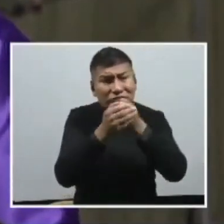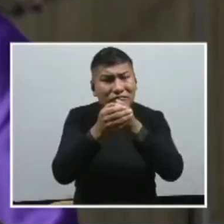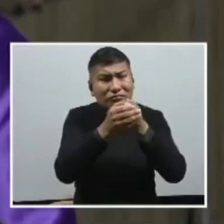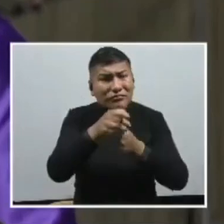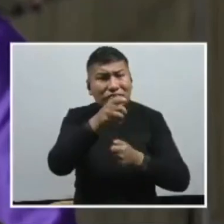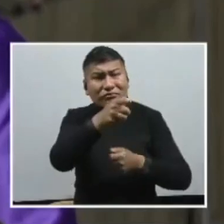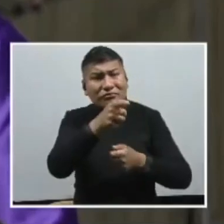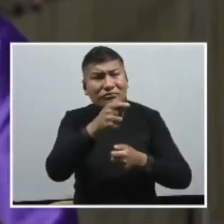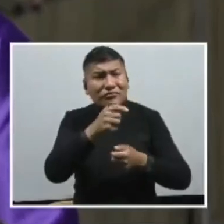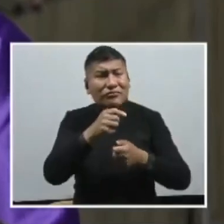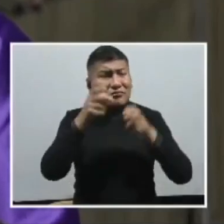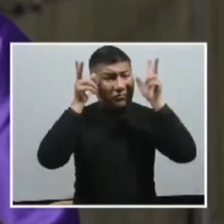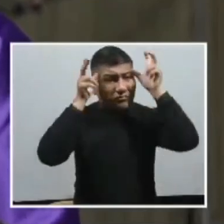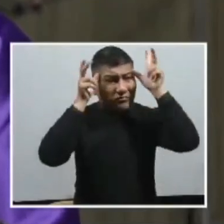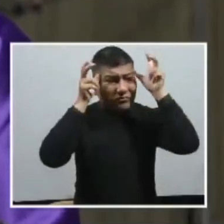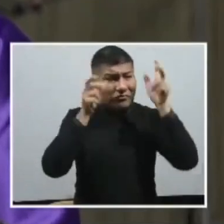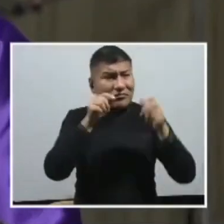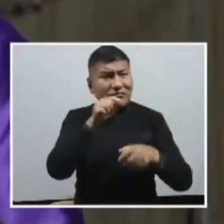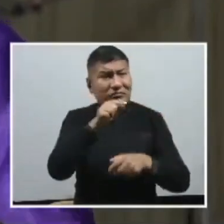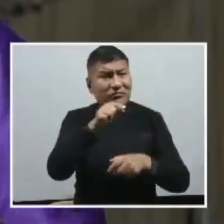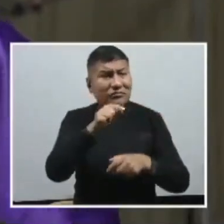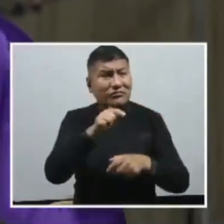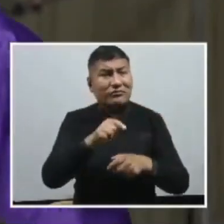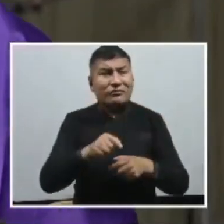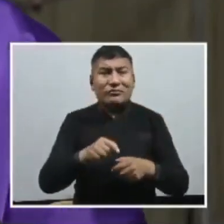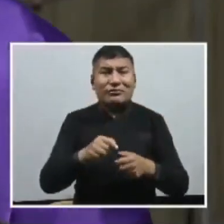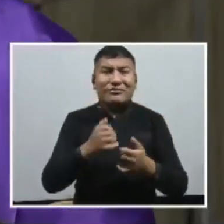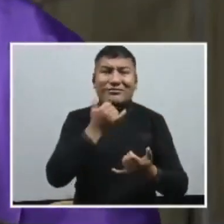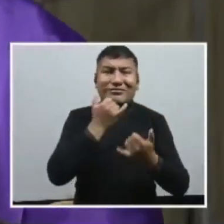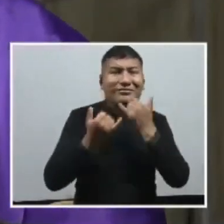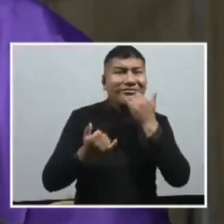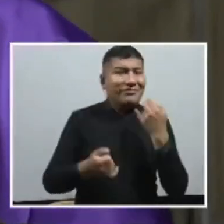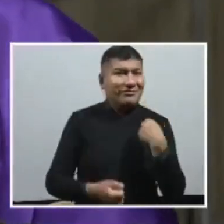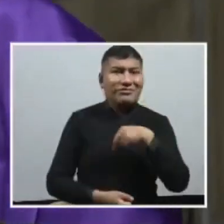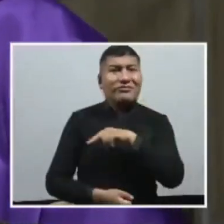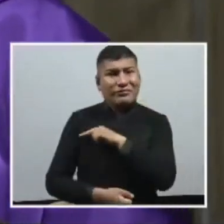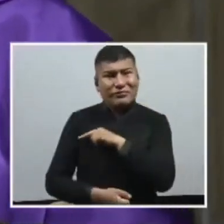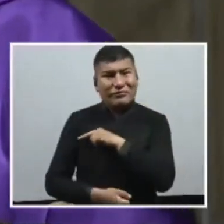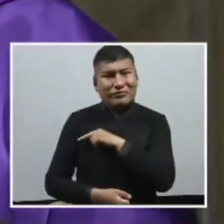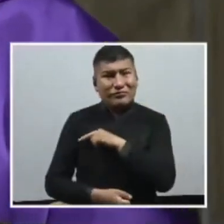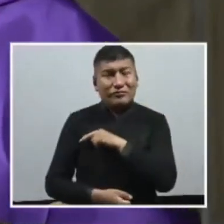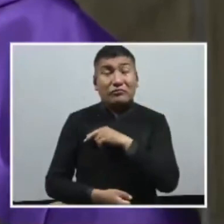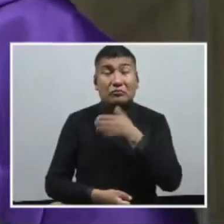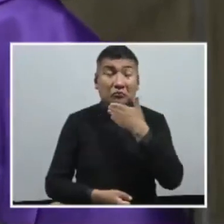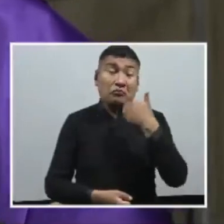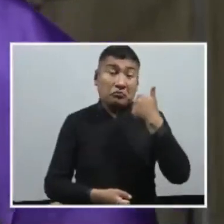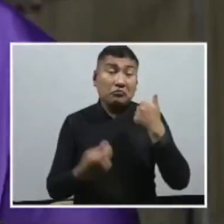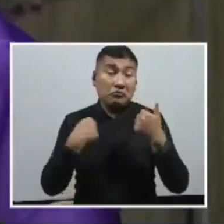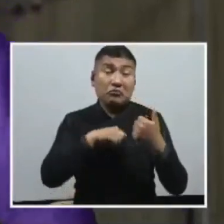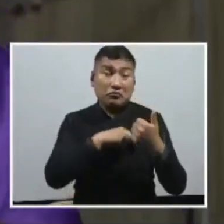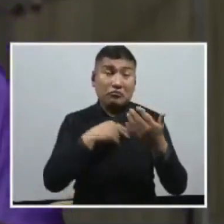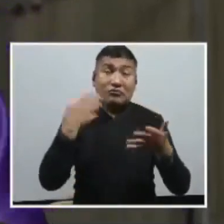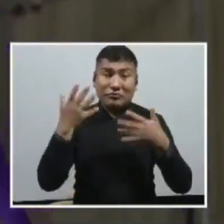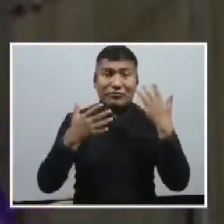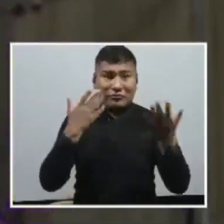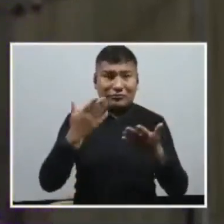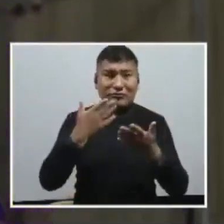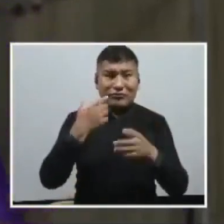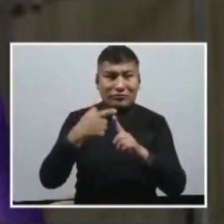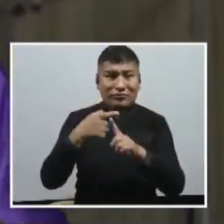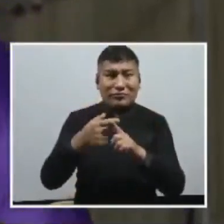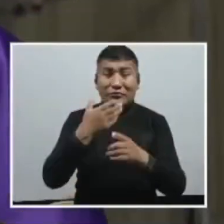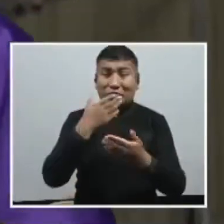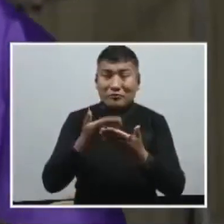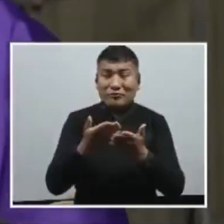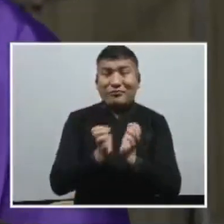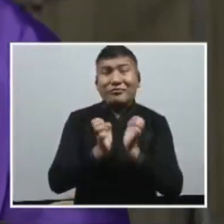hecho? ¡Brujería! Qué equivocados que estamos, en vez de alegrarnos con el bien de los demás, ¿no? En otras